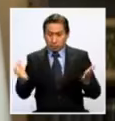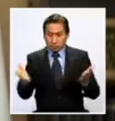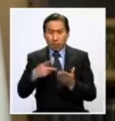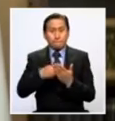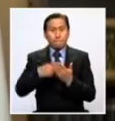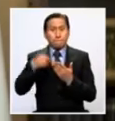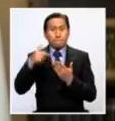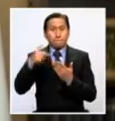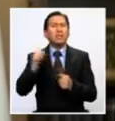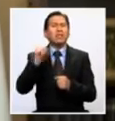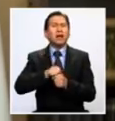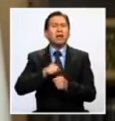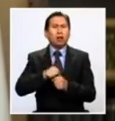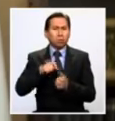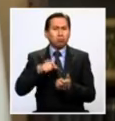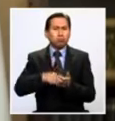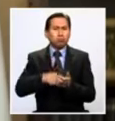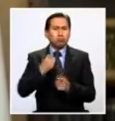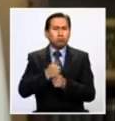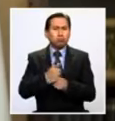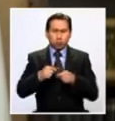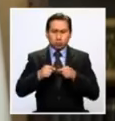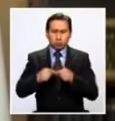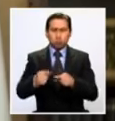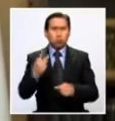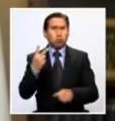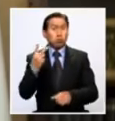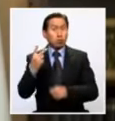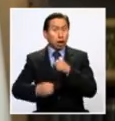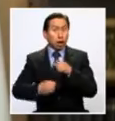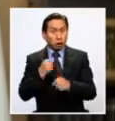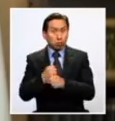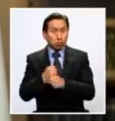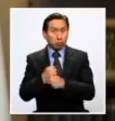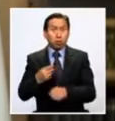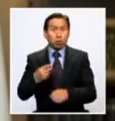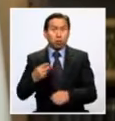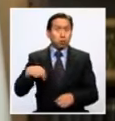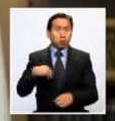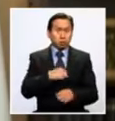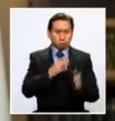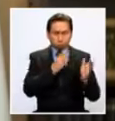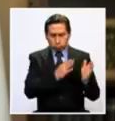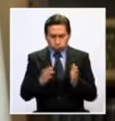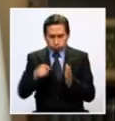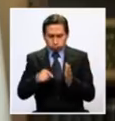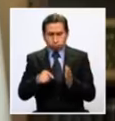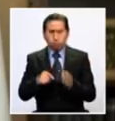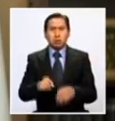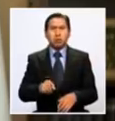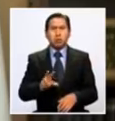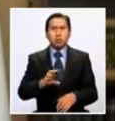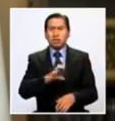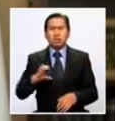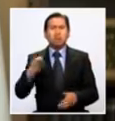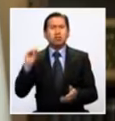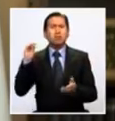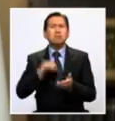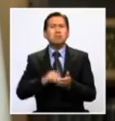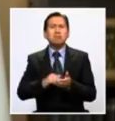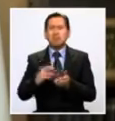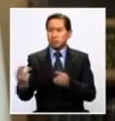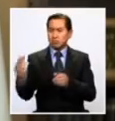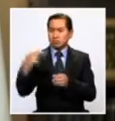Trabajo, un plan que durará 2 años y que hemos preparado para generar 600.000 beneficiarios